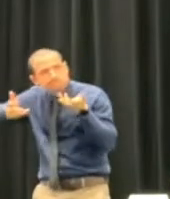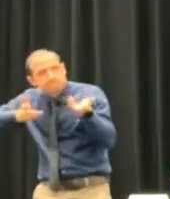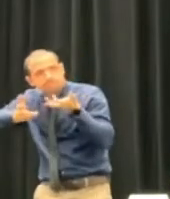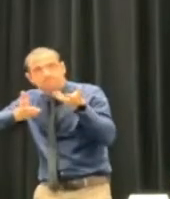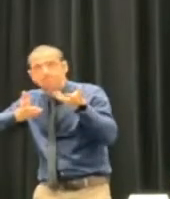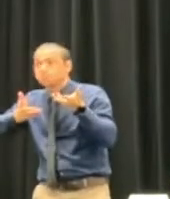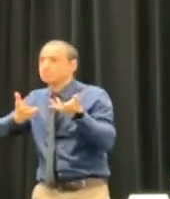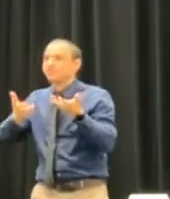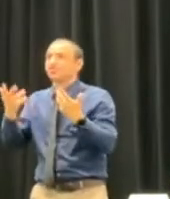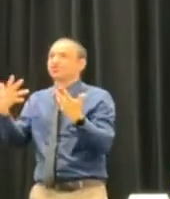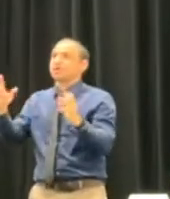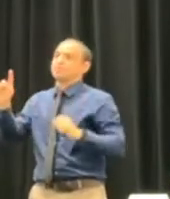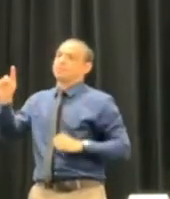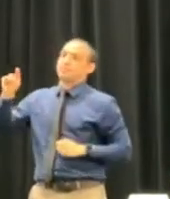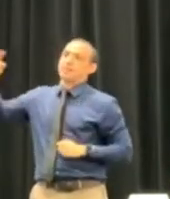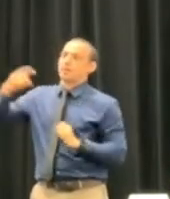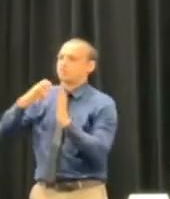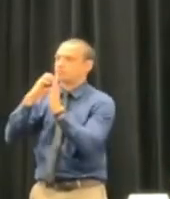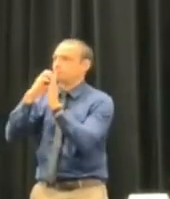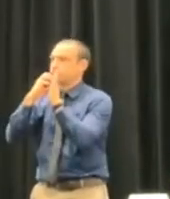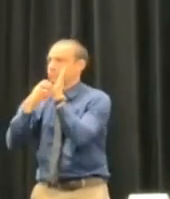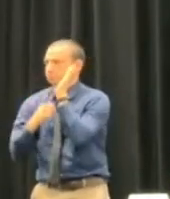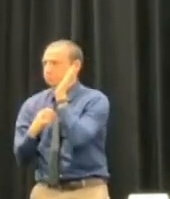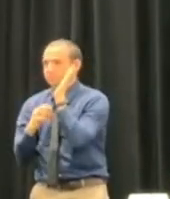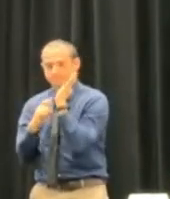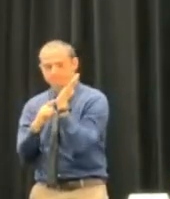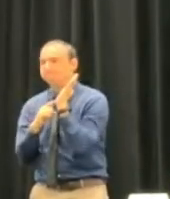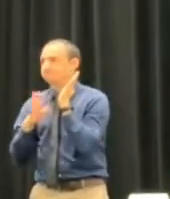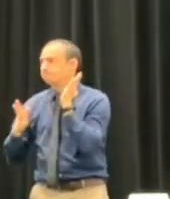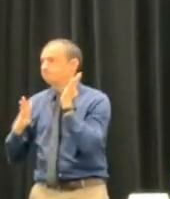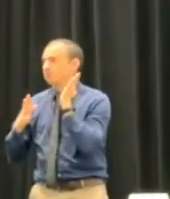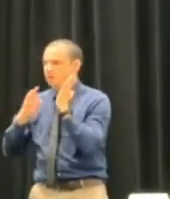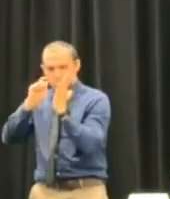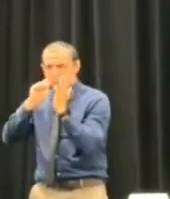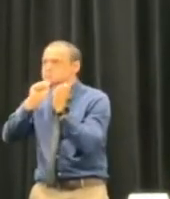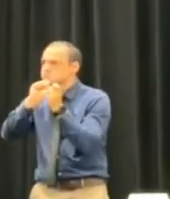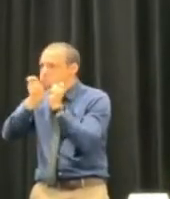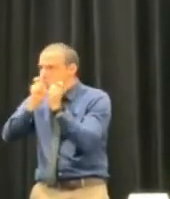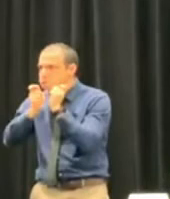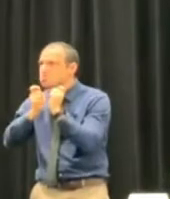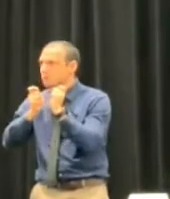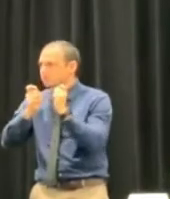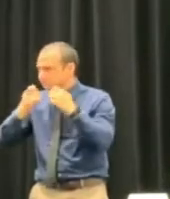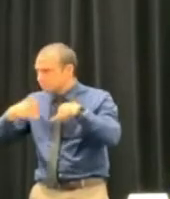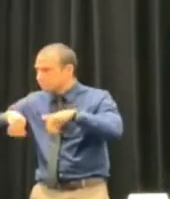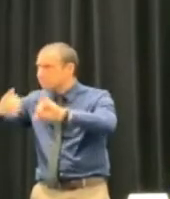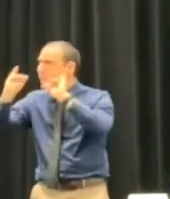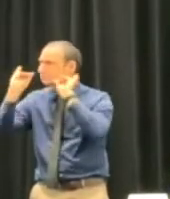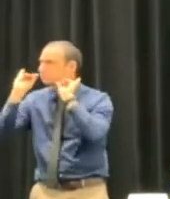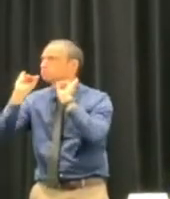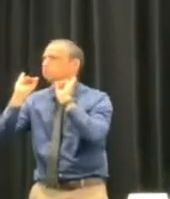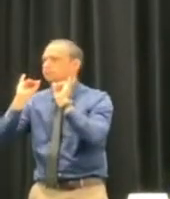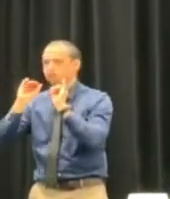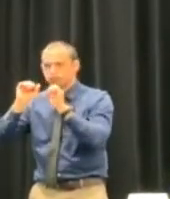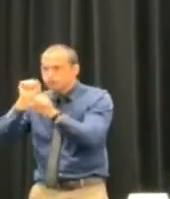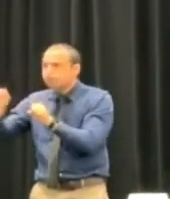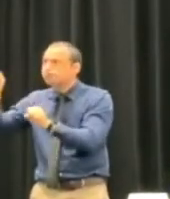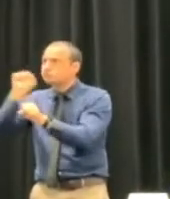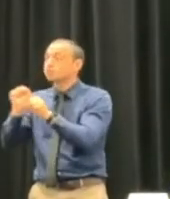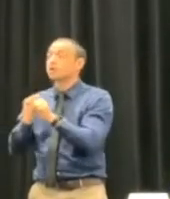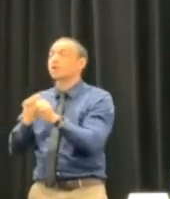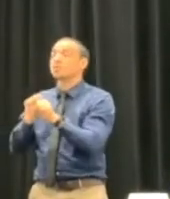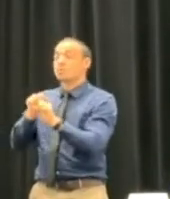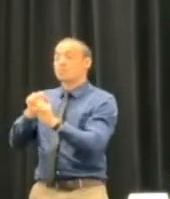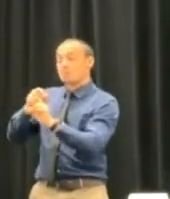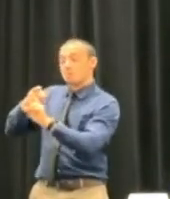primer borrador y trabajamos sobre el mismo pero todavía tenemos trabajo que hacer y cuando lleguemos a junio